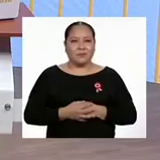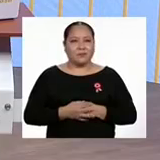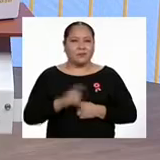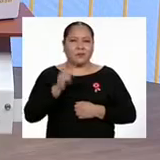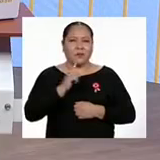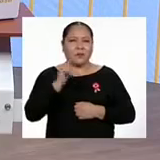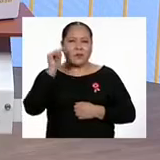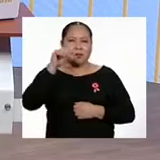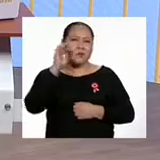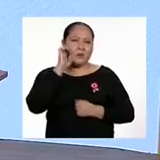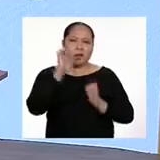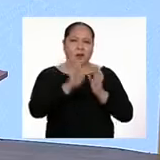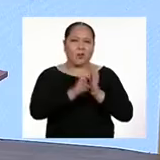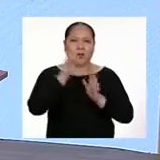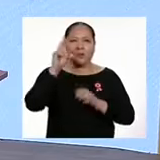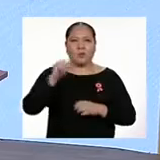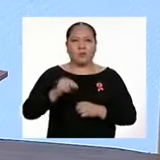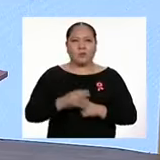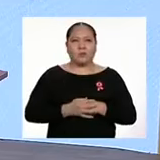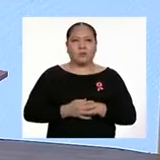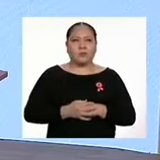No, este ejemplo no.